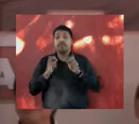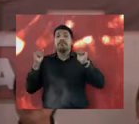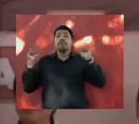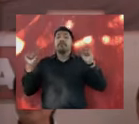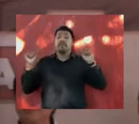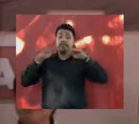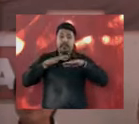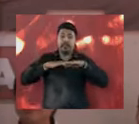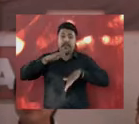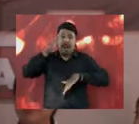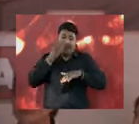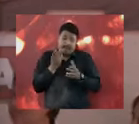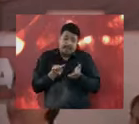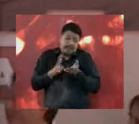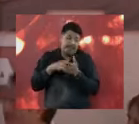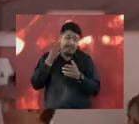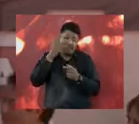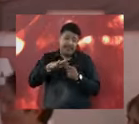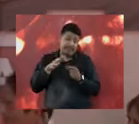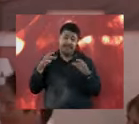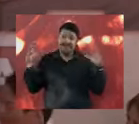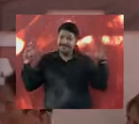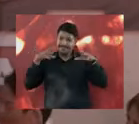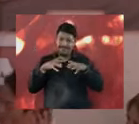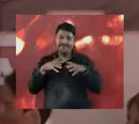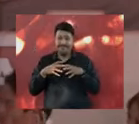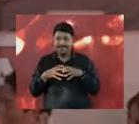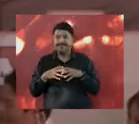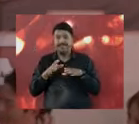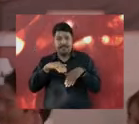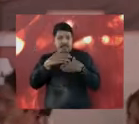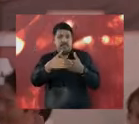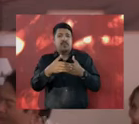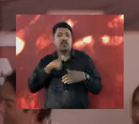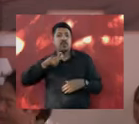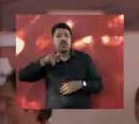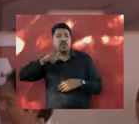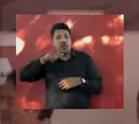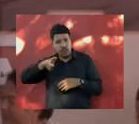nuestra próxima presidenta municipal de Tlajomulco.